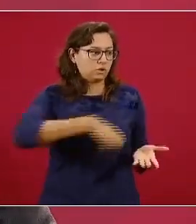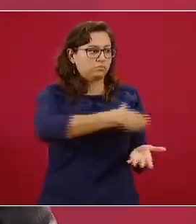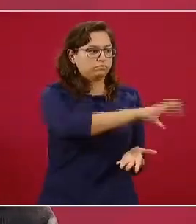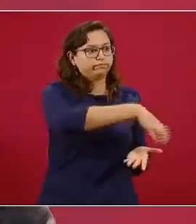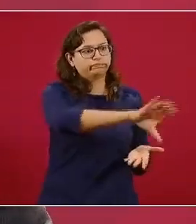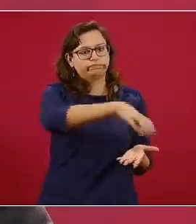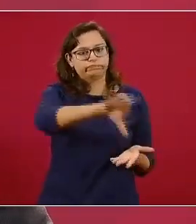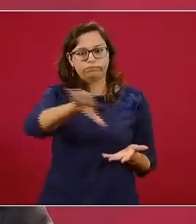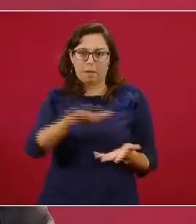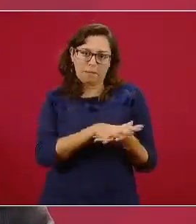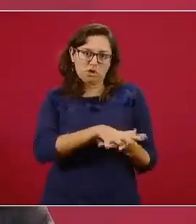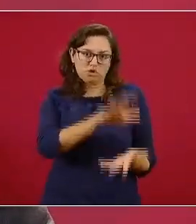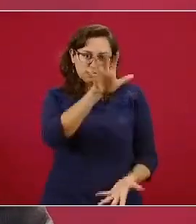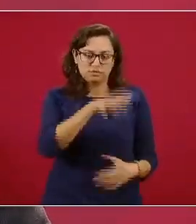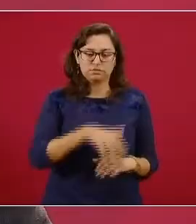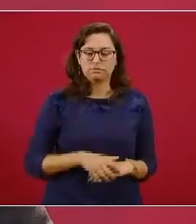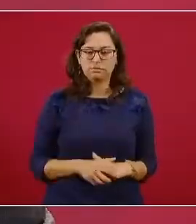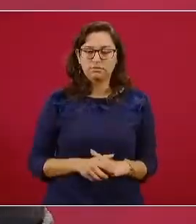son